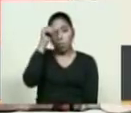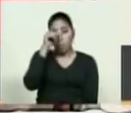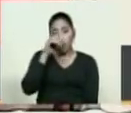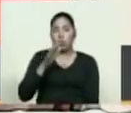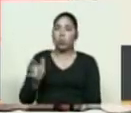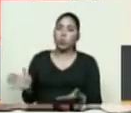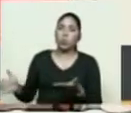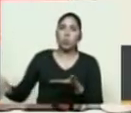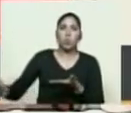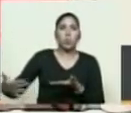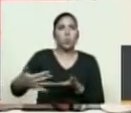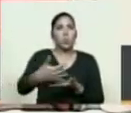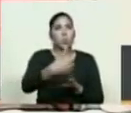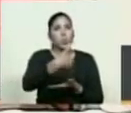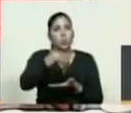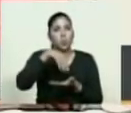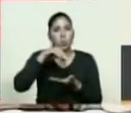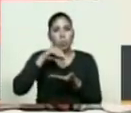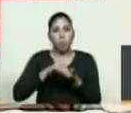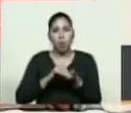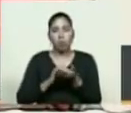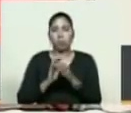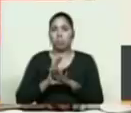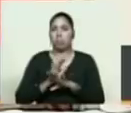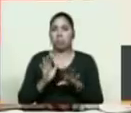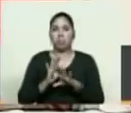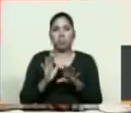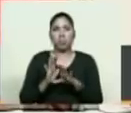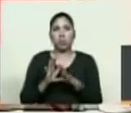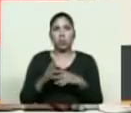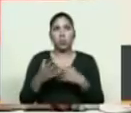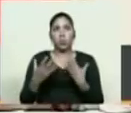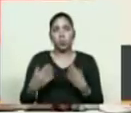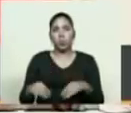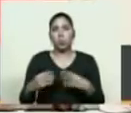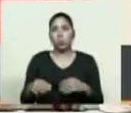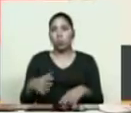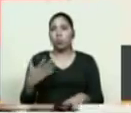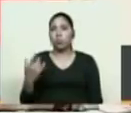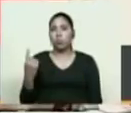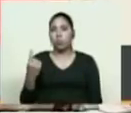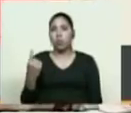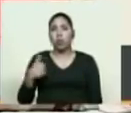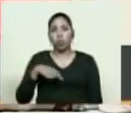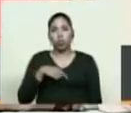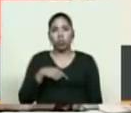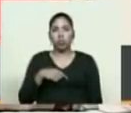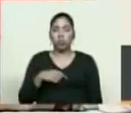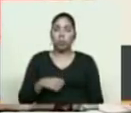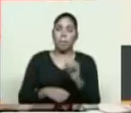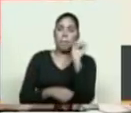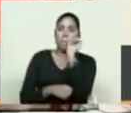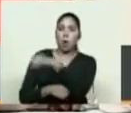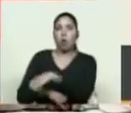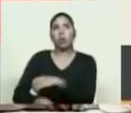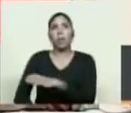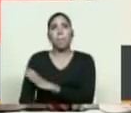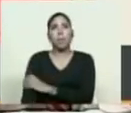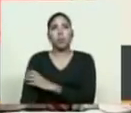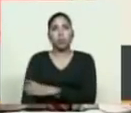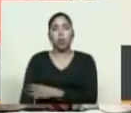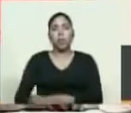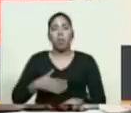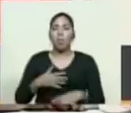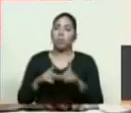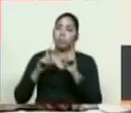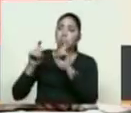como para legalizar a unos cuantos partidos de la oposición que no pudieron. Lo podemos enseñar cómo se hace. Podemos enseñar cómo